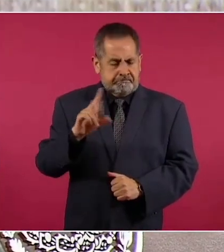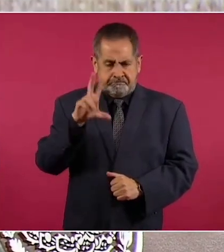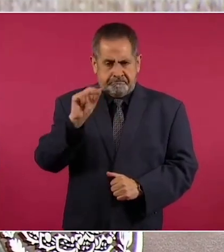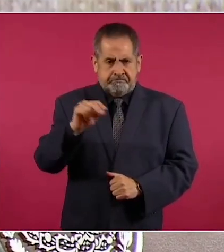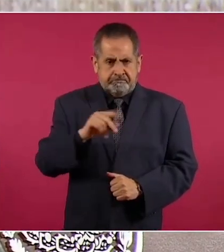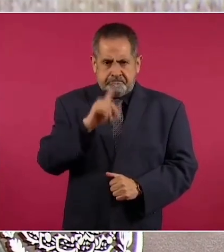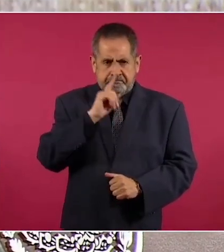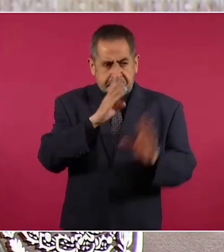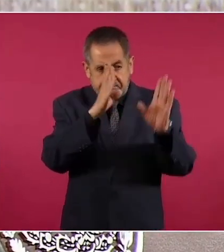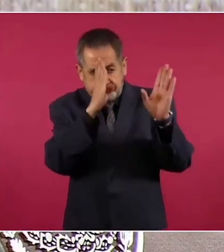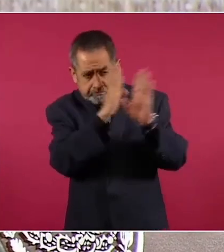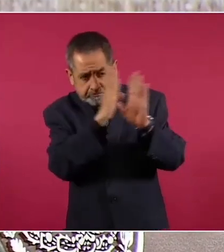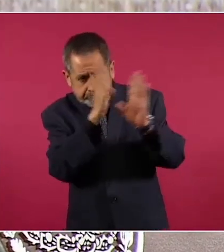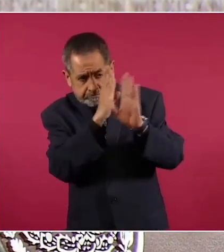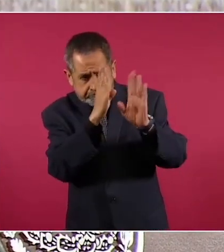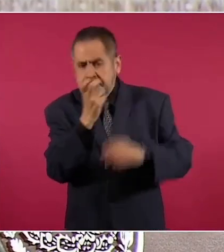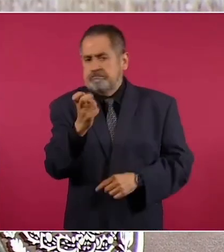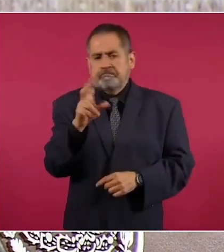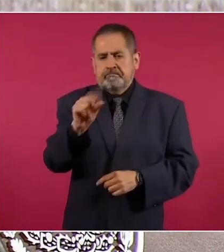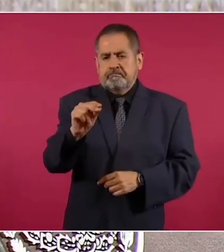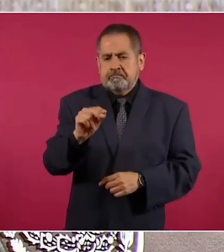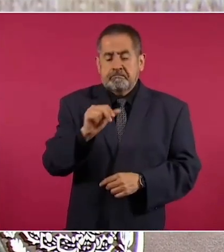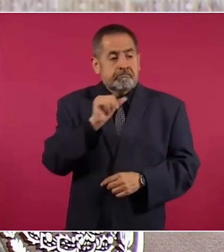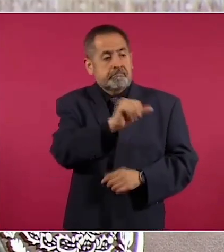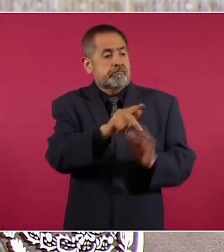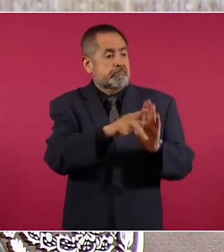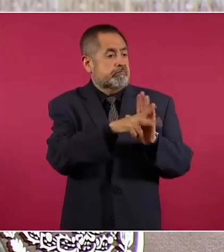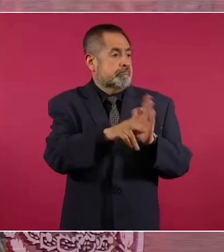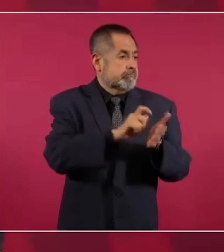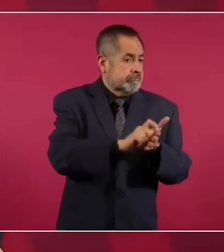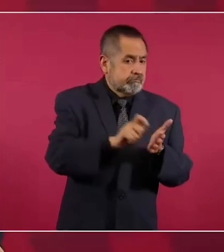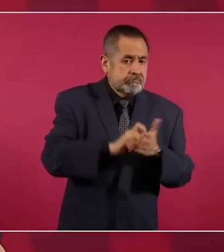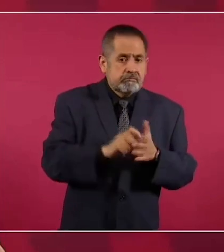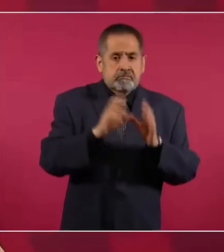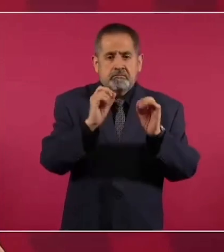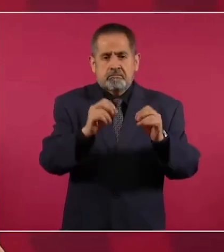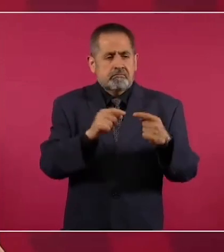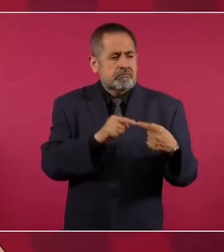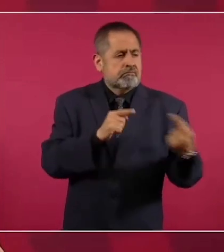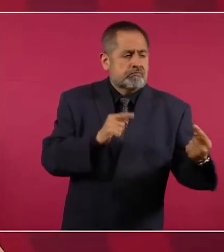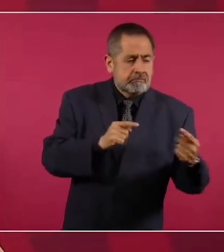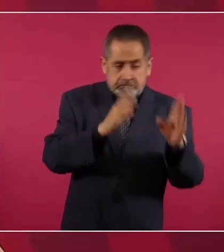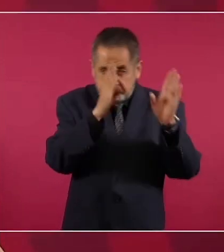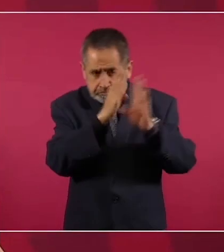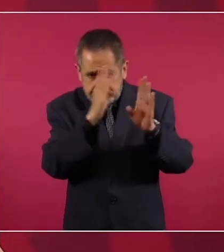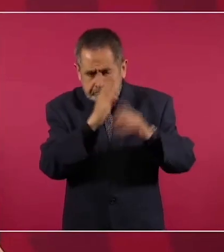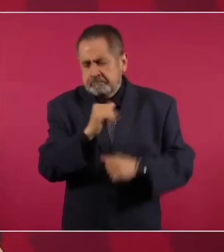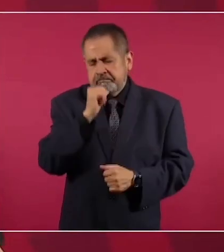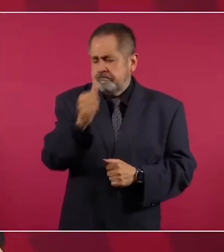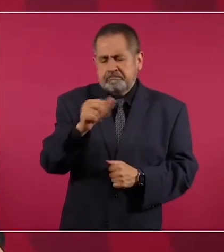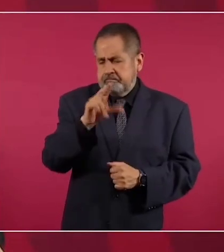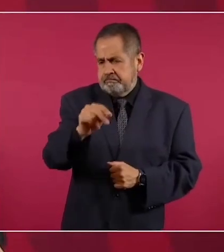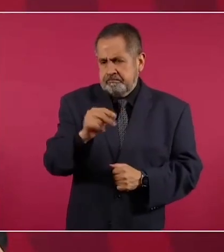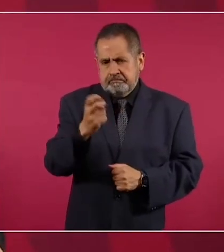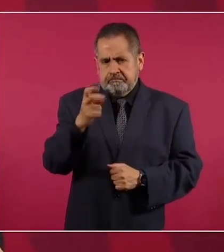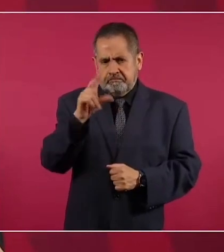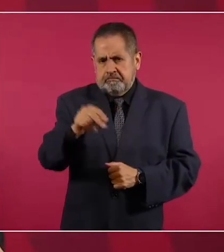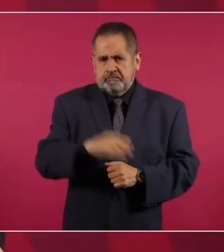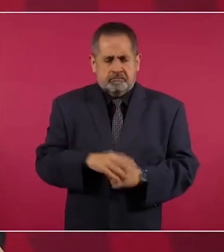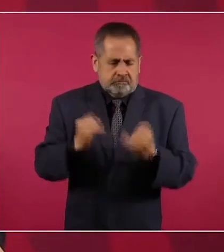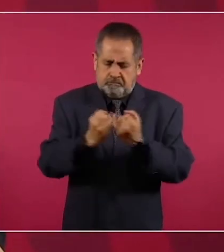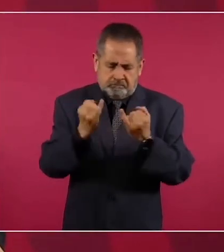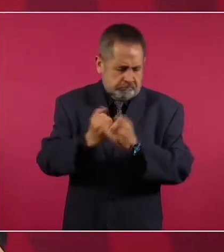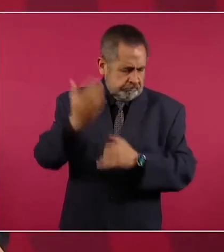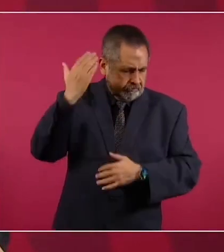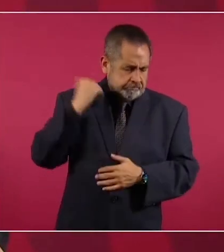se espíe a periodistas o a opositores. No somos